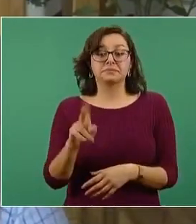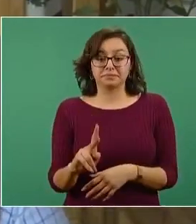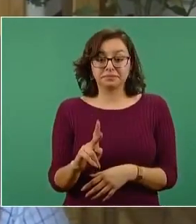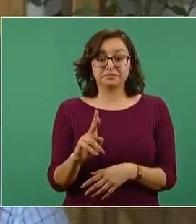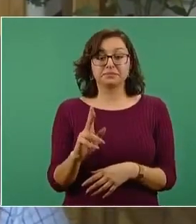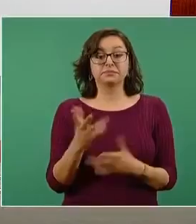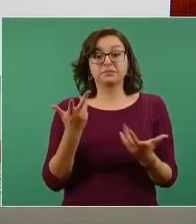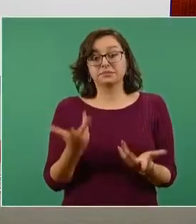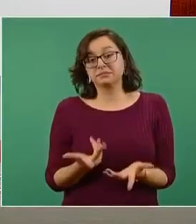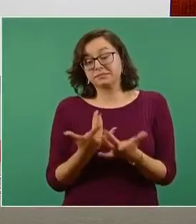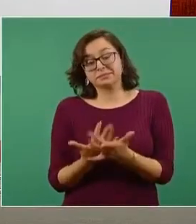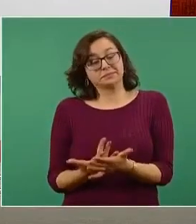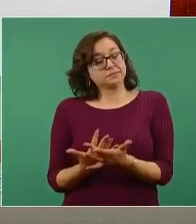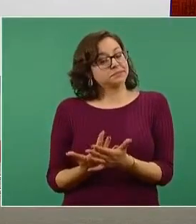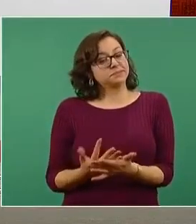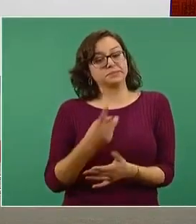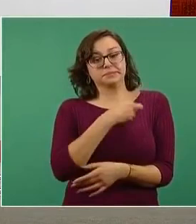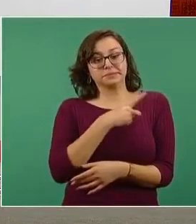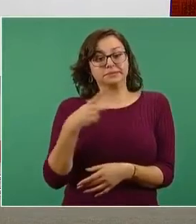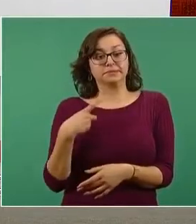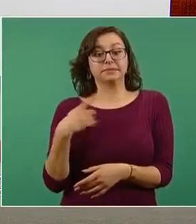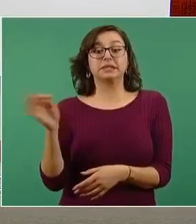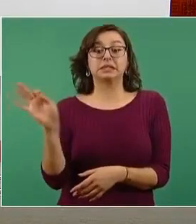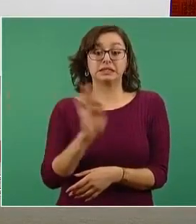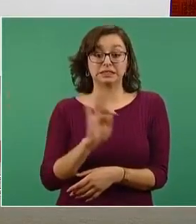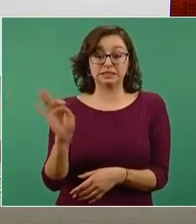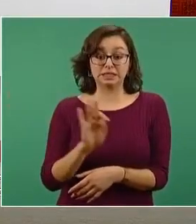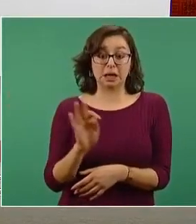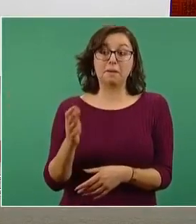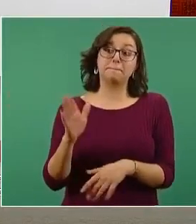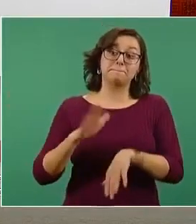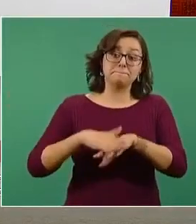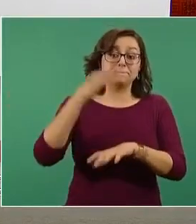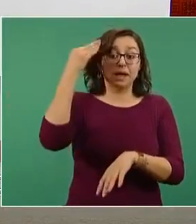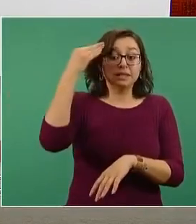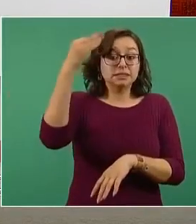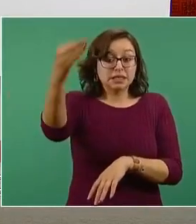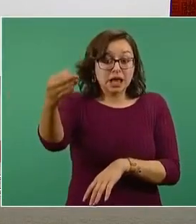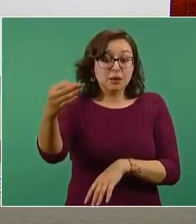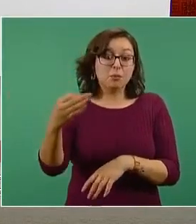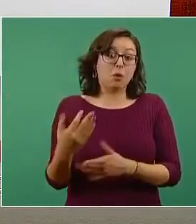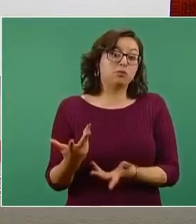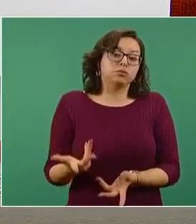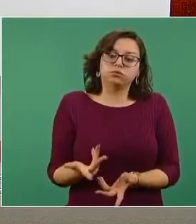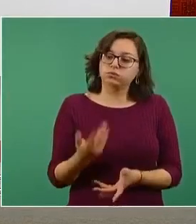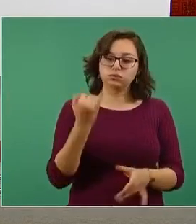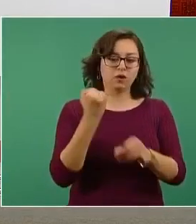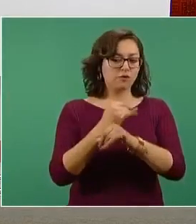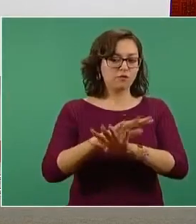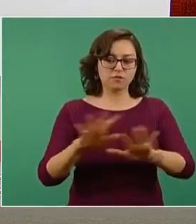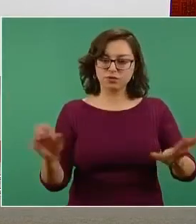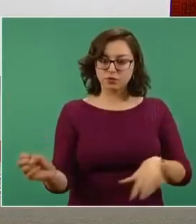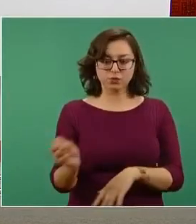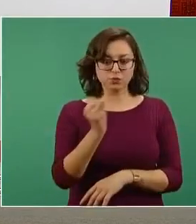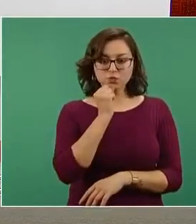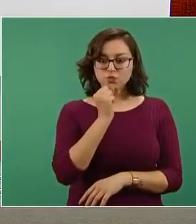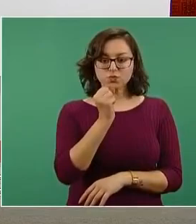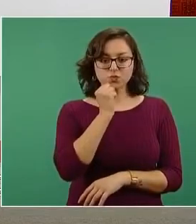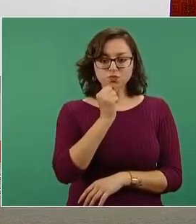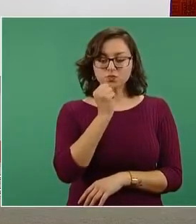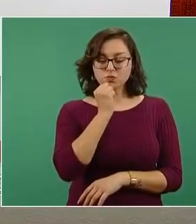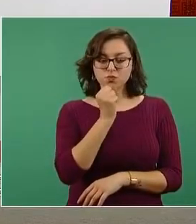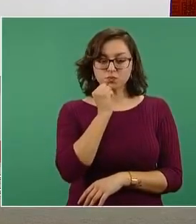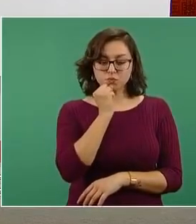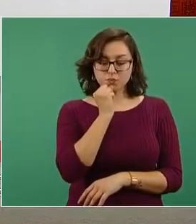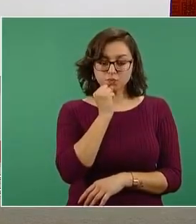todavía una expectativa de que pudiera durar más tiempo. Sin embargo, todavía información de más tiempo no ha salido, al menos